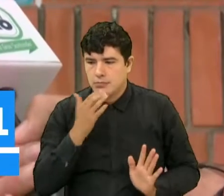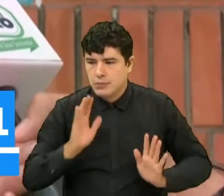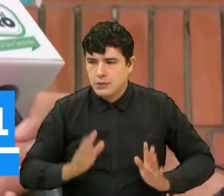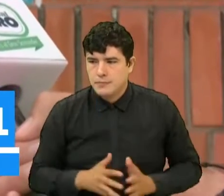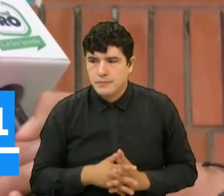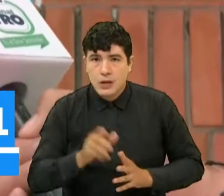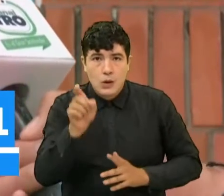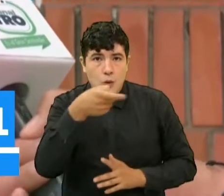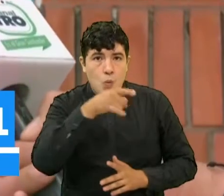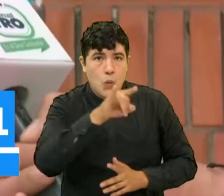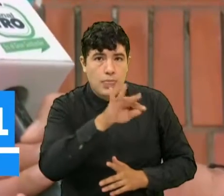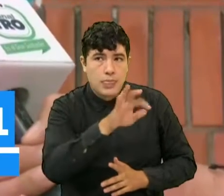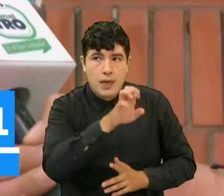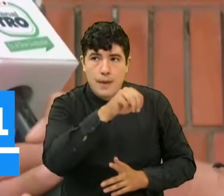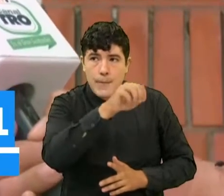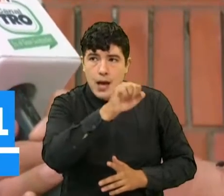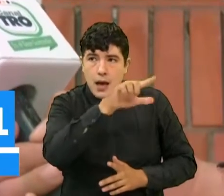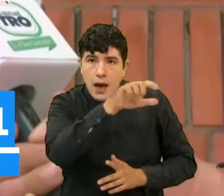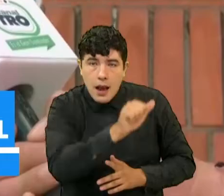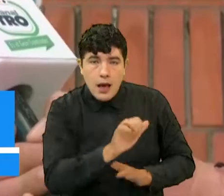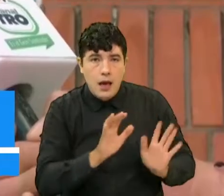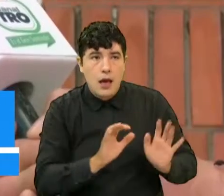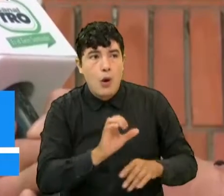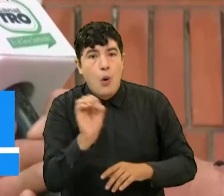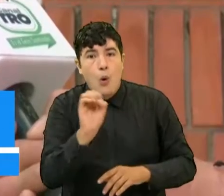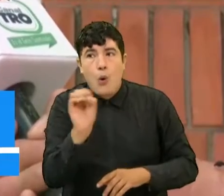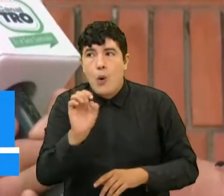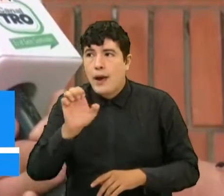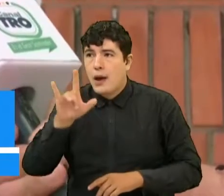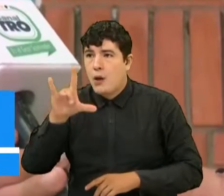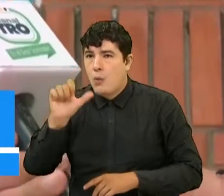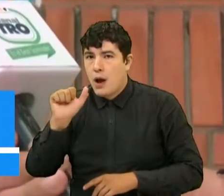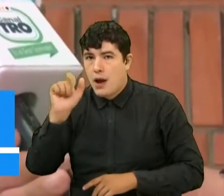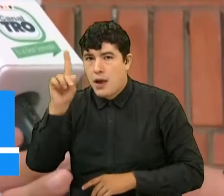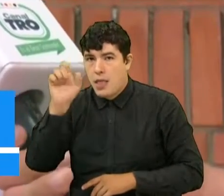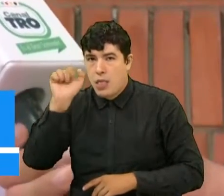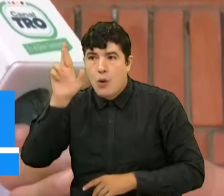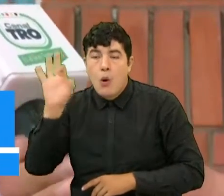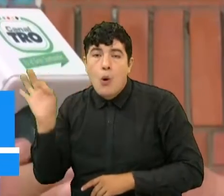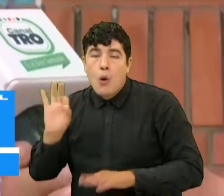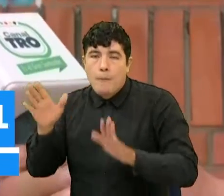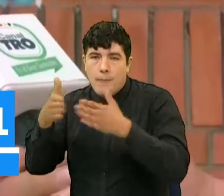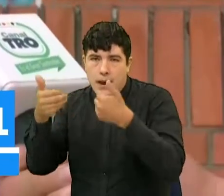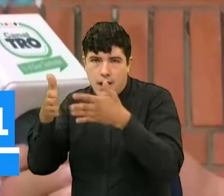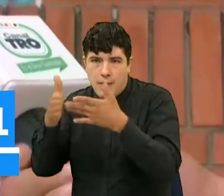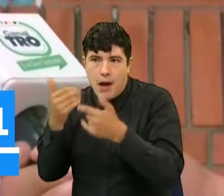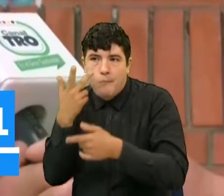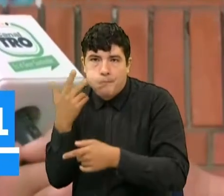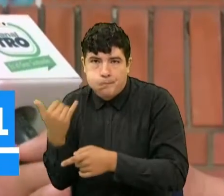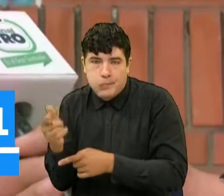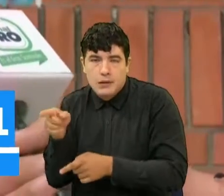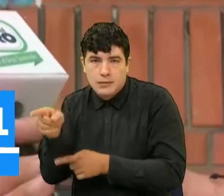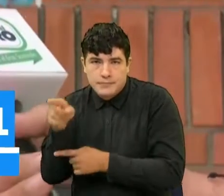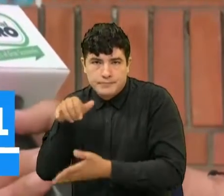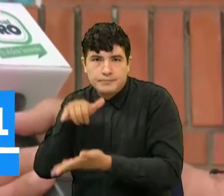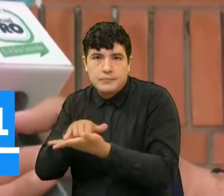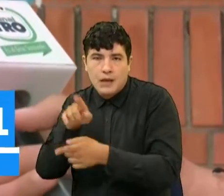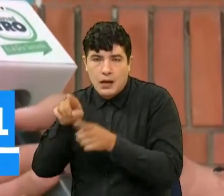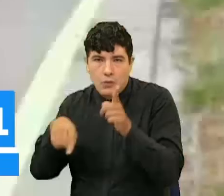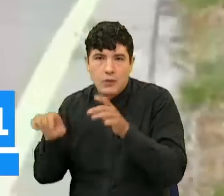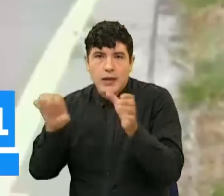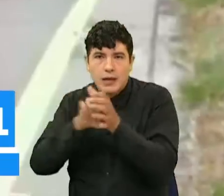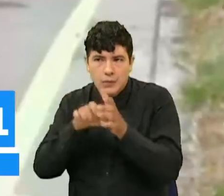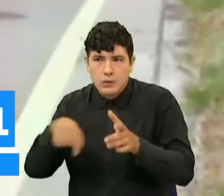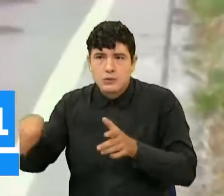guatemala y ecuador esos serían los o panamá esos serían los dos equipos a